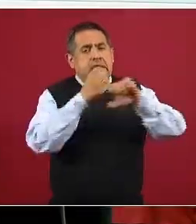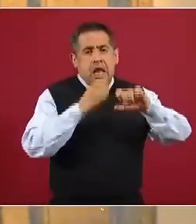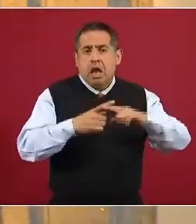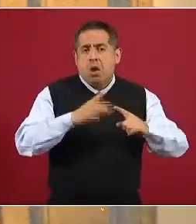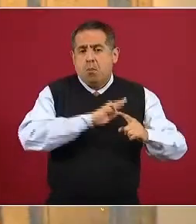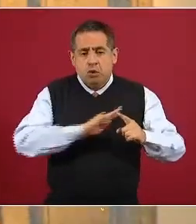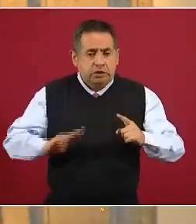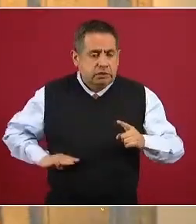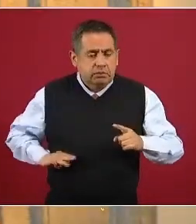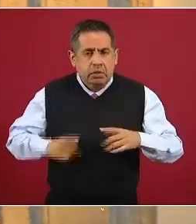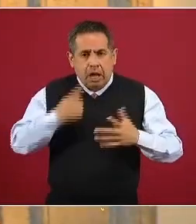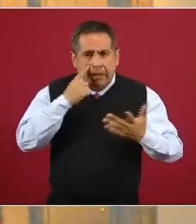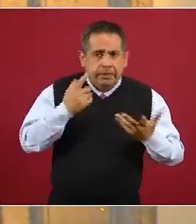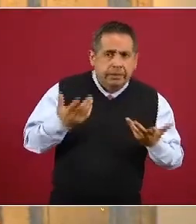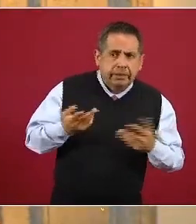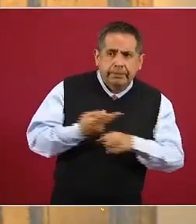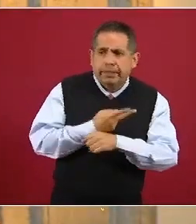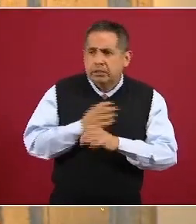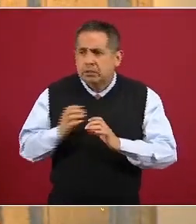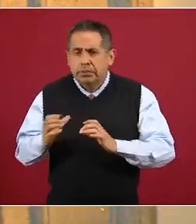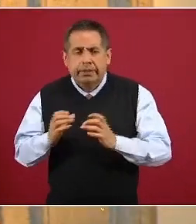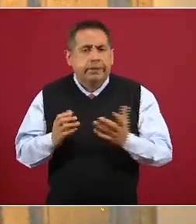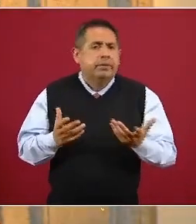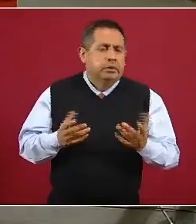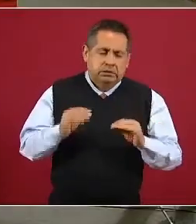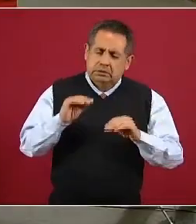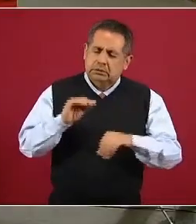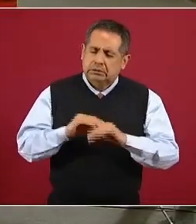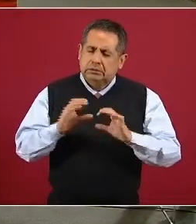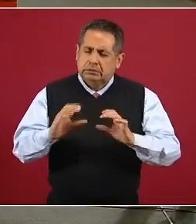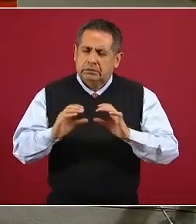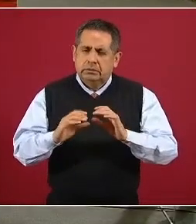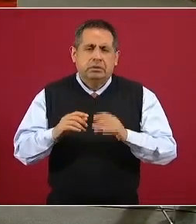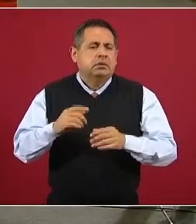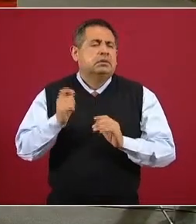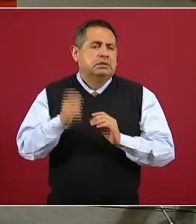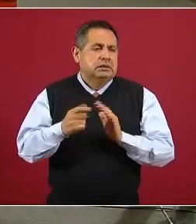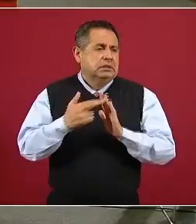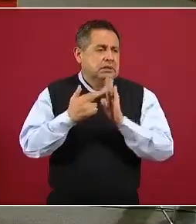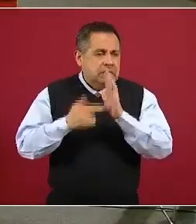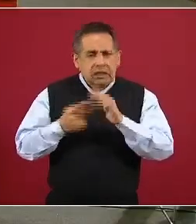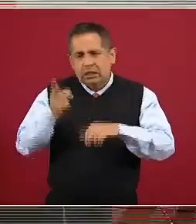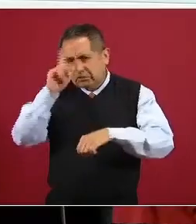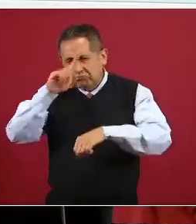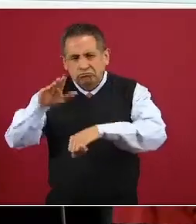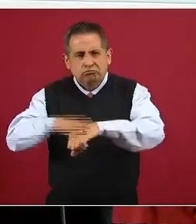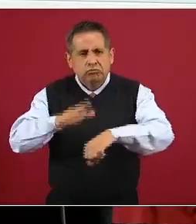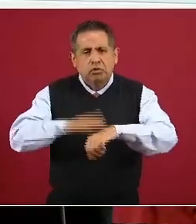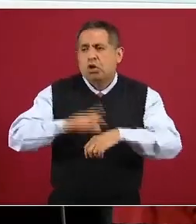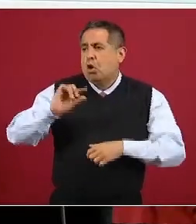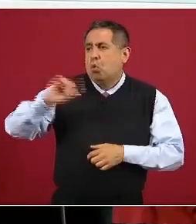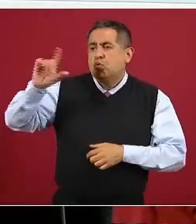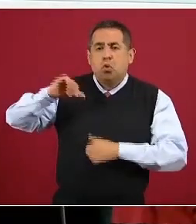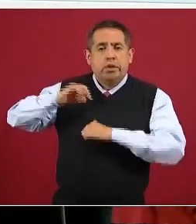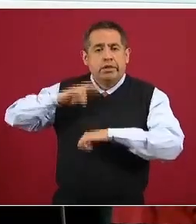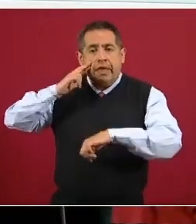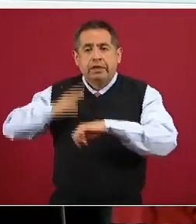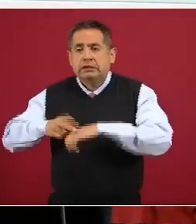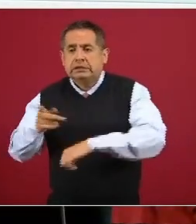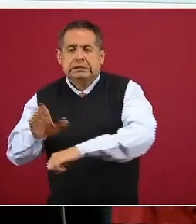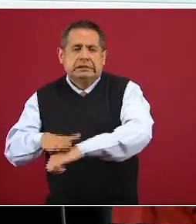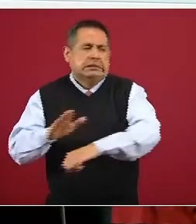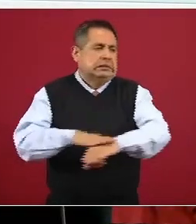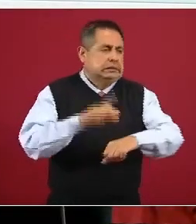municipios, esté atento y ponga en práctica las indicaciones, las instrucciones que las autoridades están